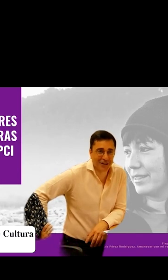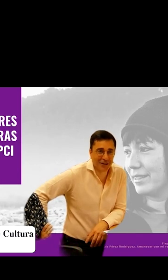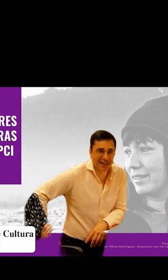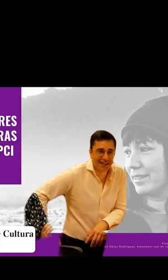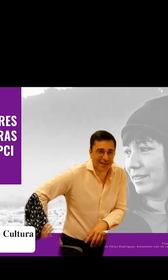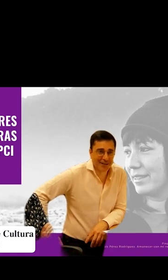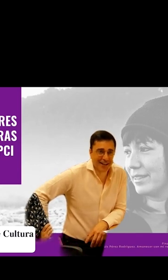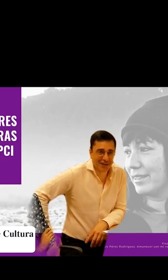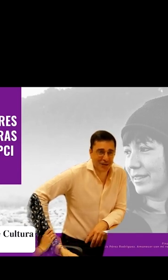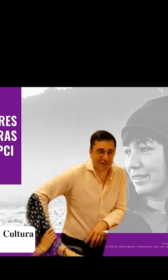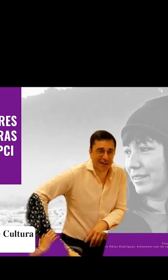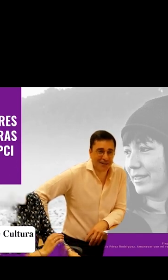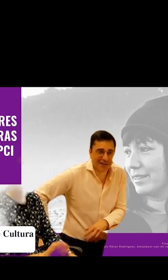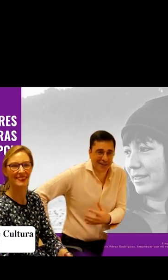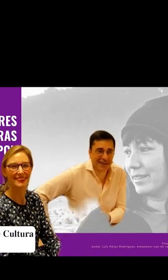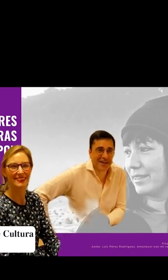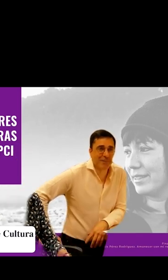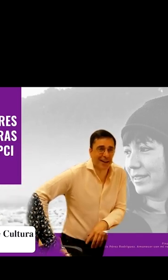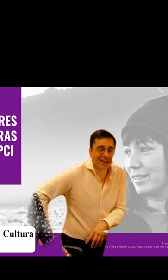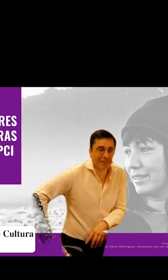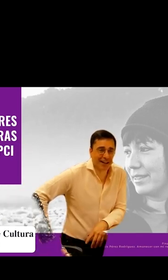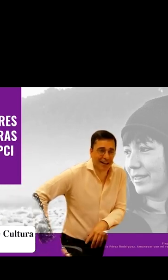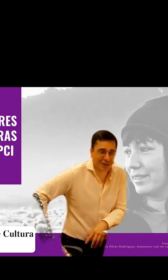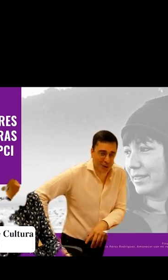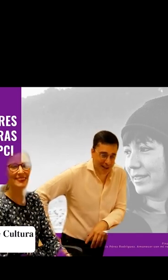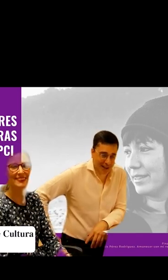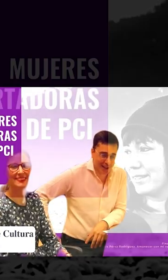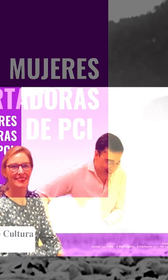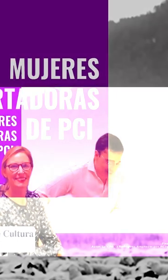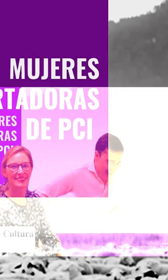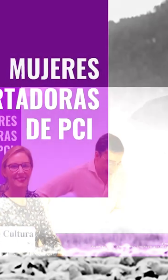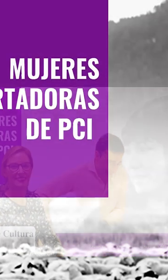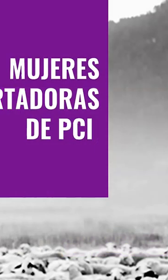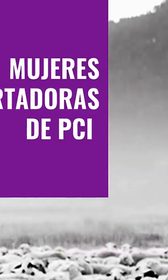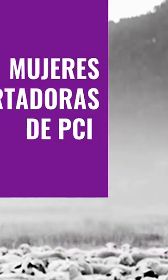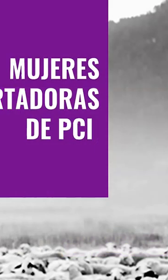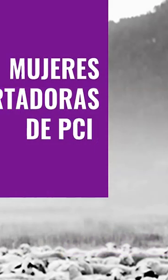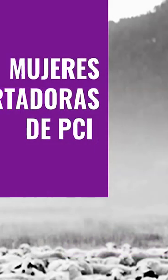alegría y lleno de ha sido una felicidad empezar de esta manera las jornadas.